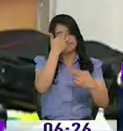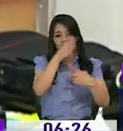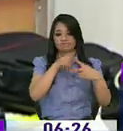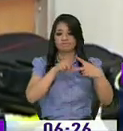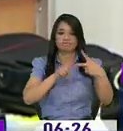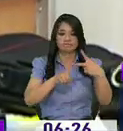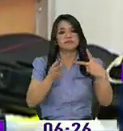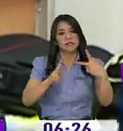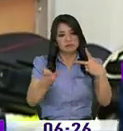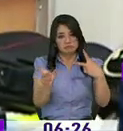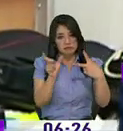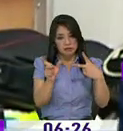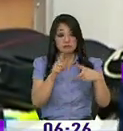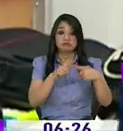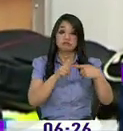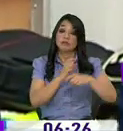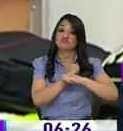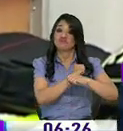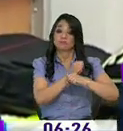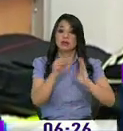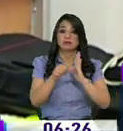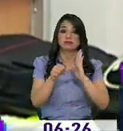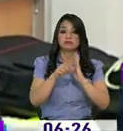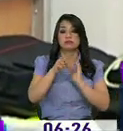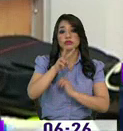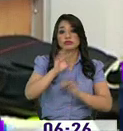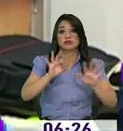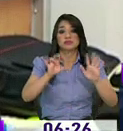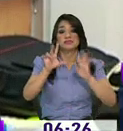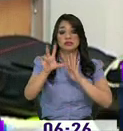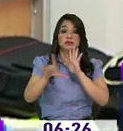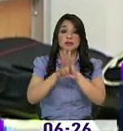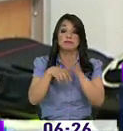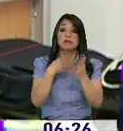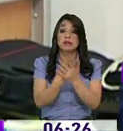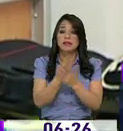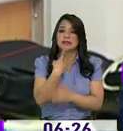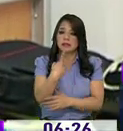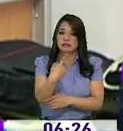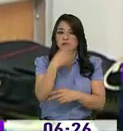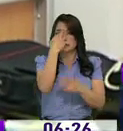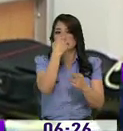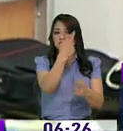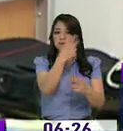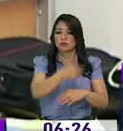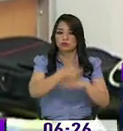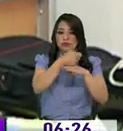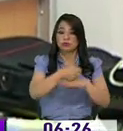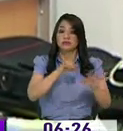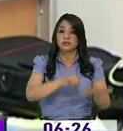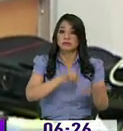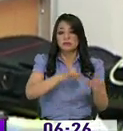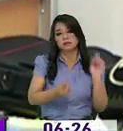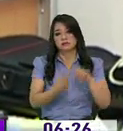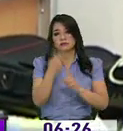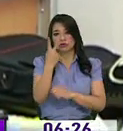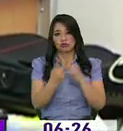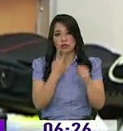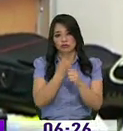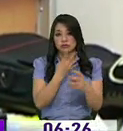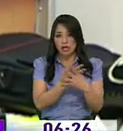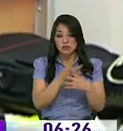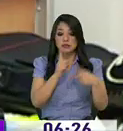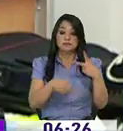Lo que es ataque y resistencia, que está establecido en el artículo 283 del Código Orgánico Integral Penal, cuya sanción va de 6 meses a 2 años, y el